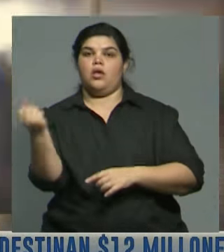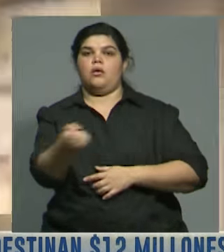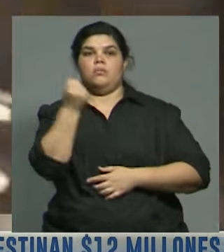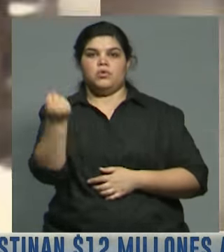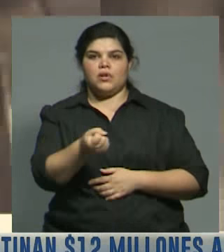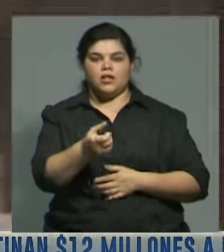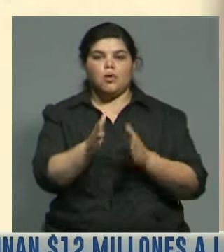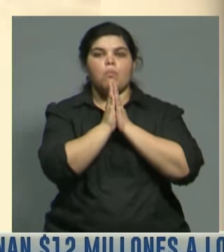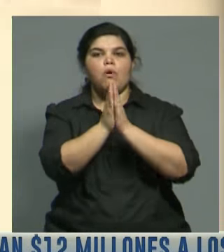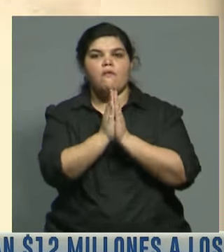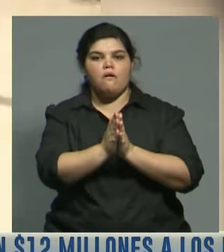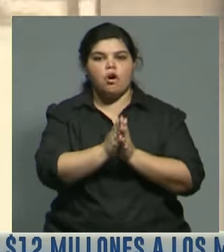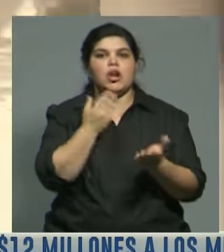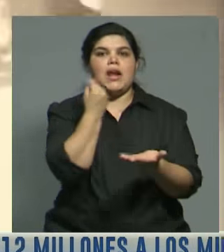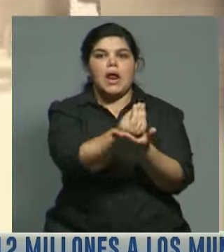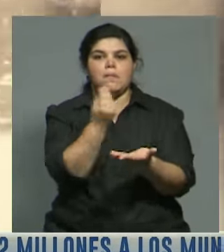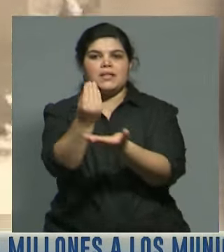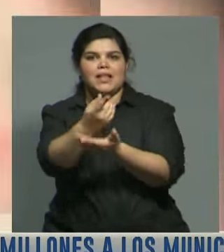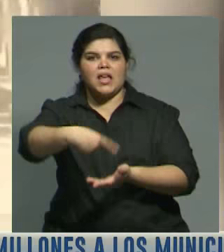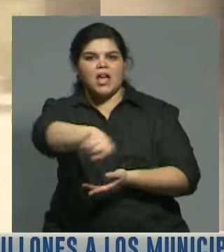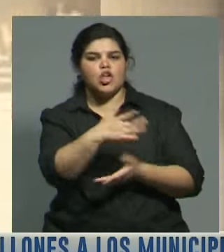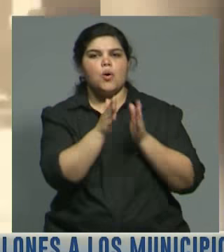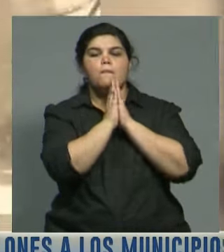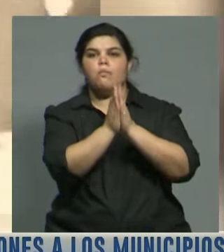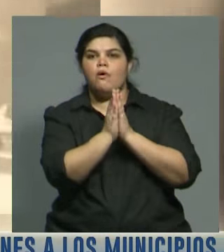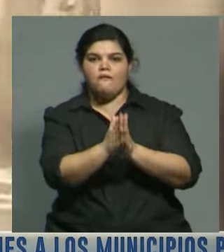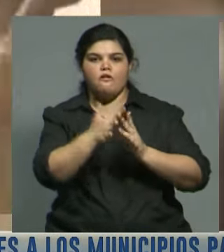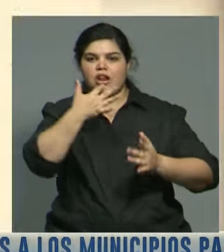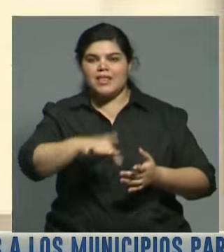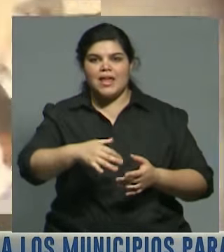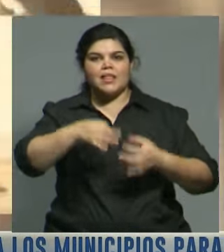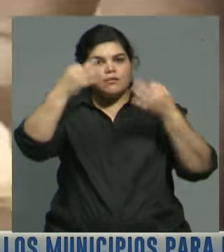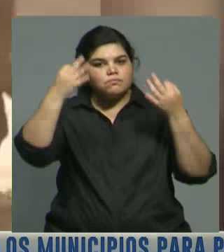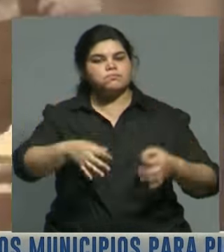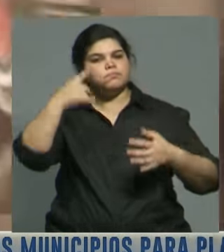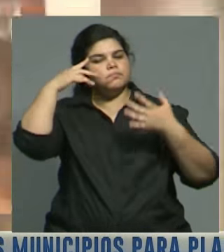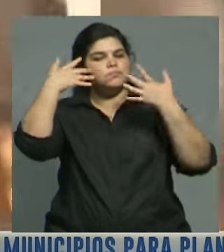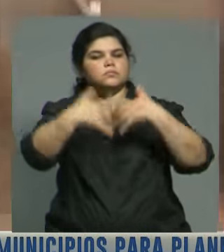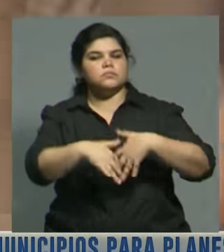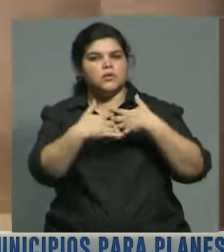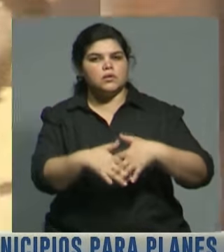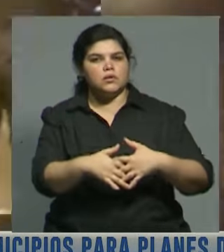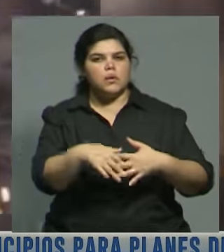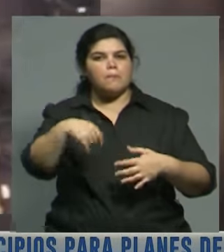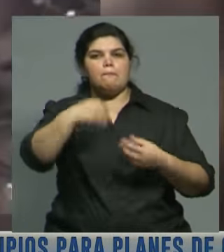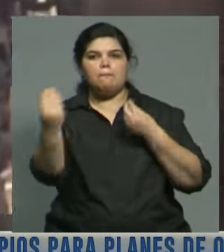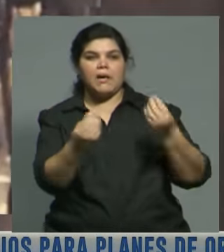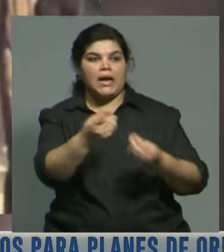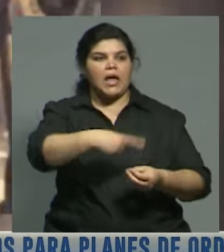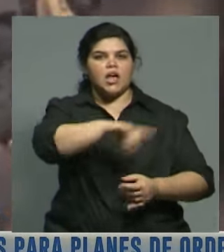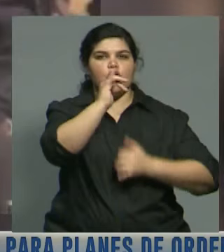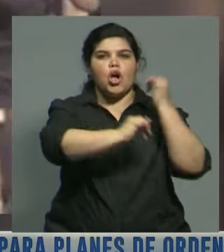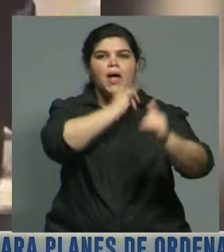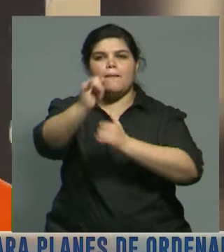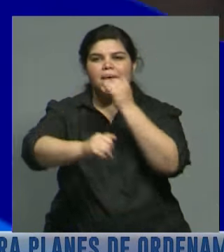nuestros representantes, para que ellos sean los que pongan un poco de razonabilidad a todo esto y traten de explicar con más detenimiento qué es lo que está